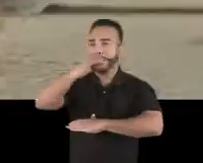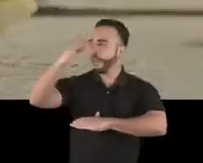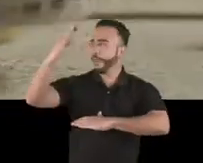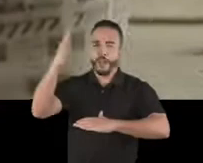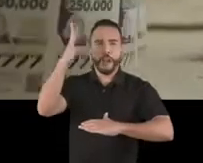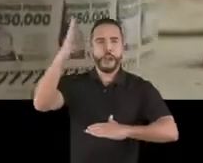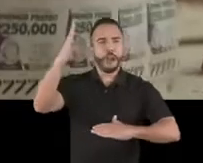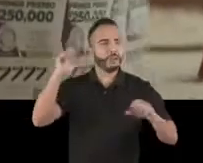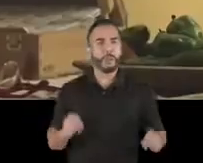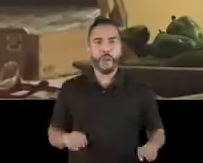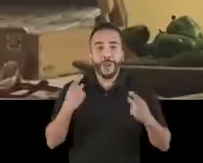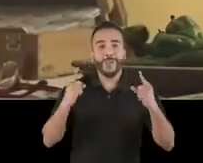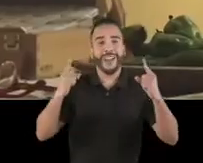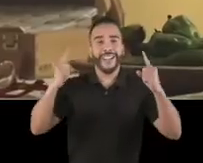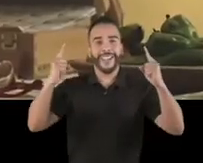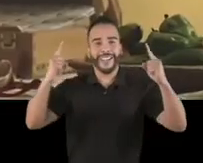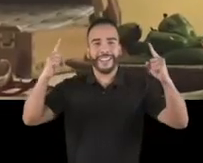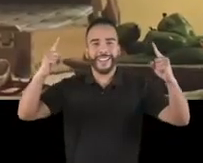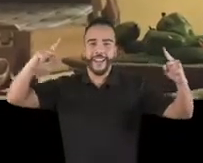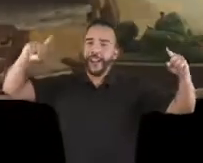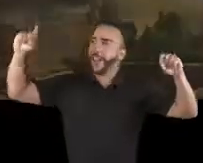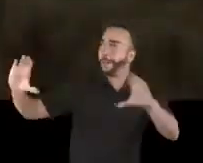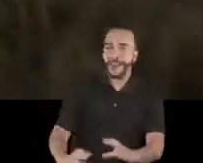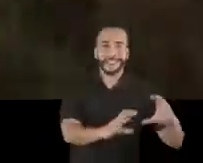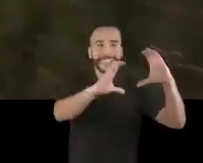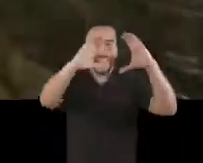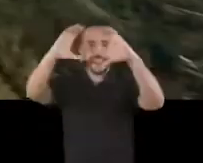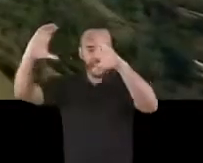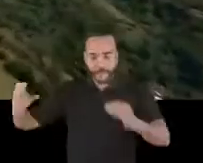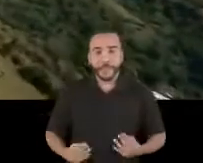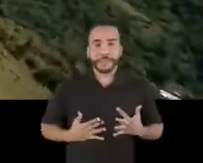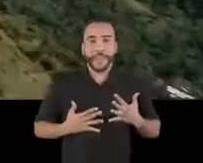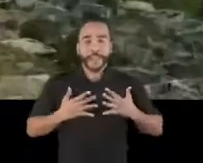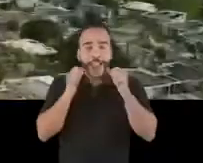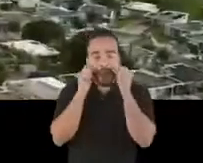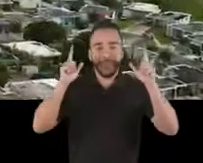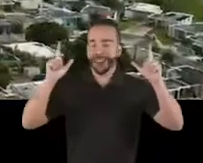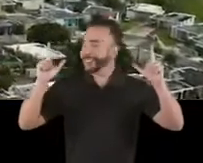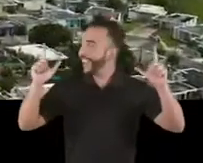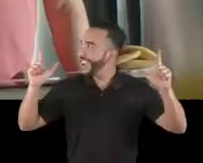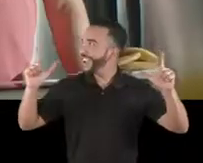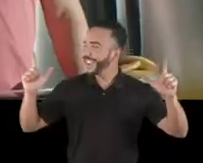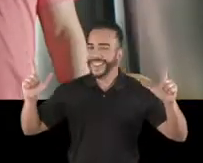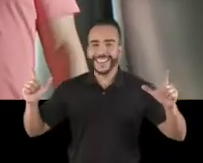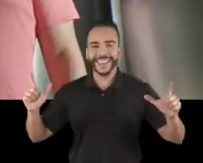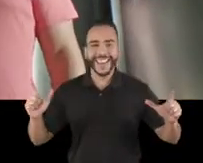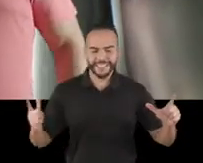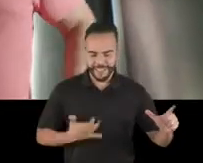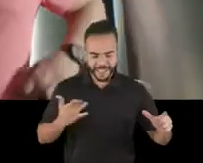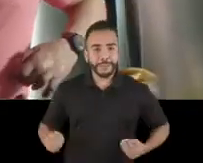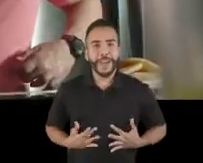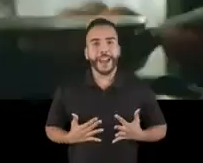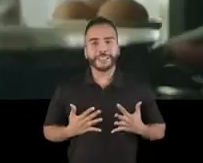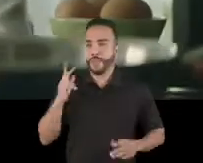amanecer un nuevo futuro vuelve a nacer. Cada amanecer, cada amanecer, cada amanecer